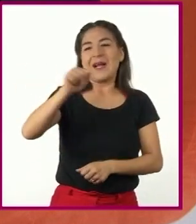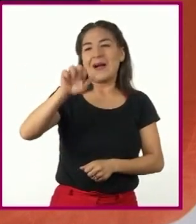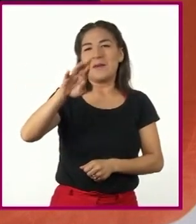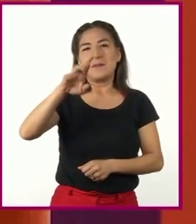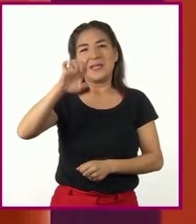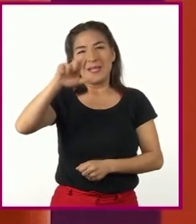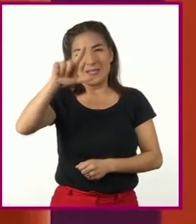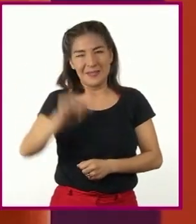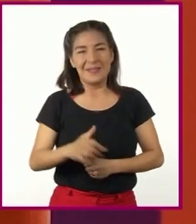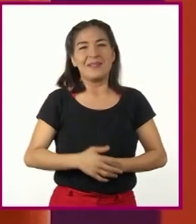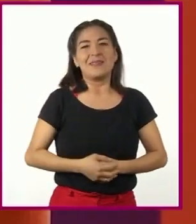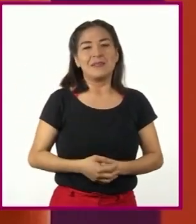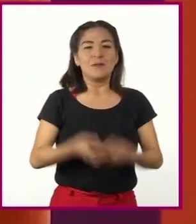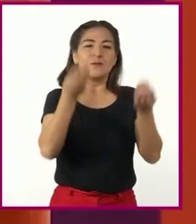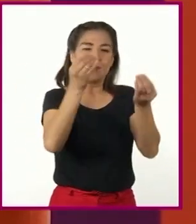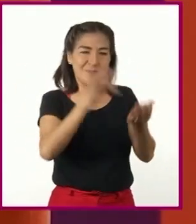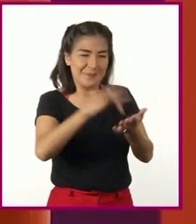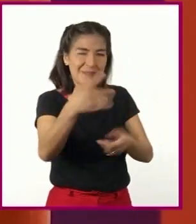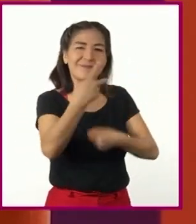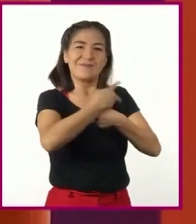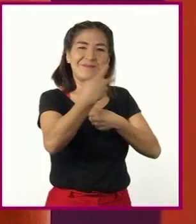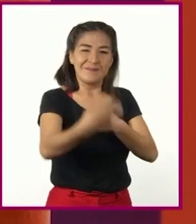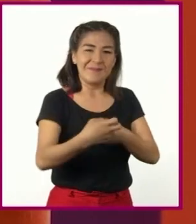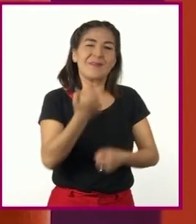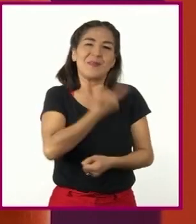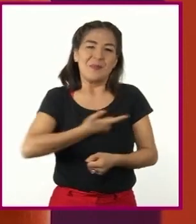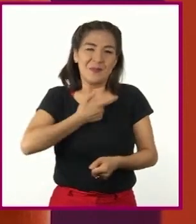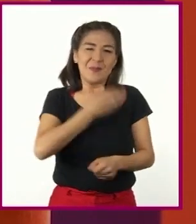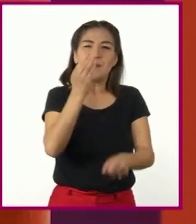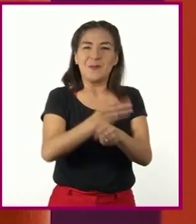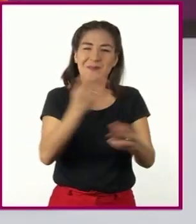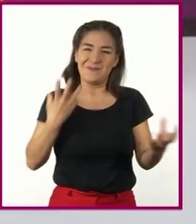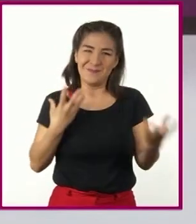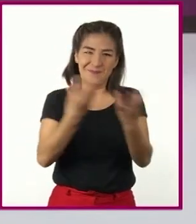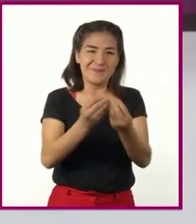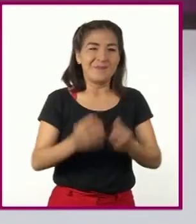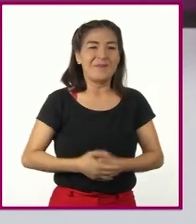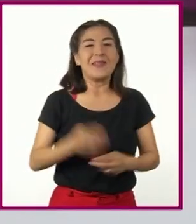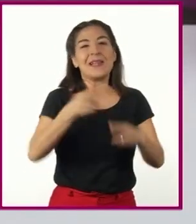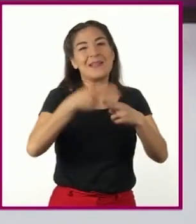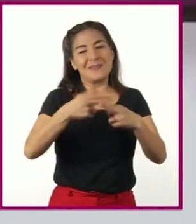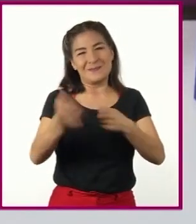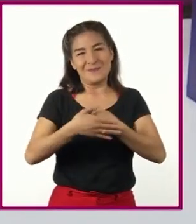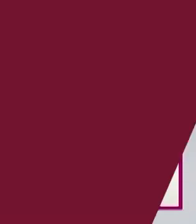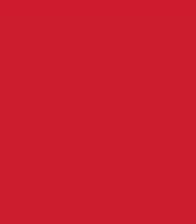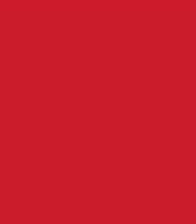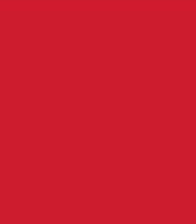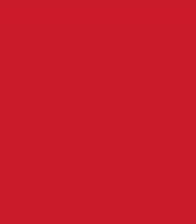Rebollar. Muchas gracias por la invitación, fue un placer estar con ustedes. Hasta la próxima.